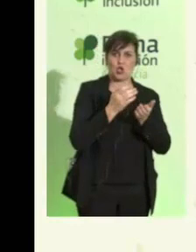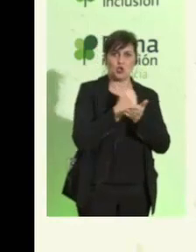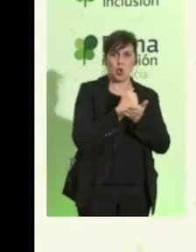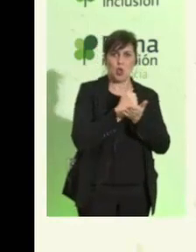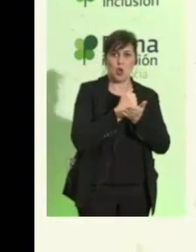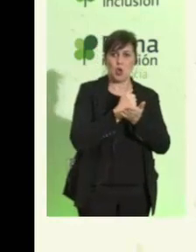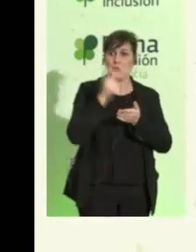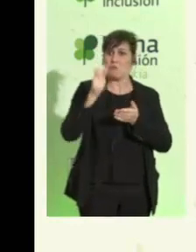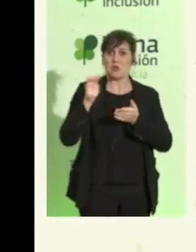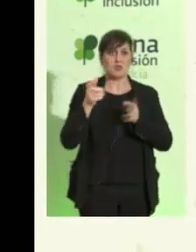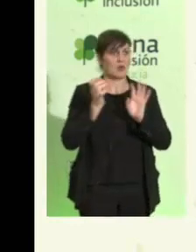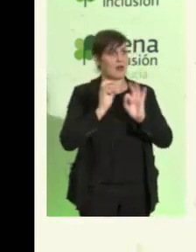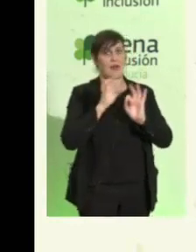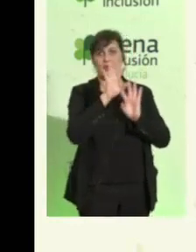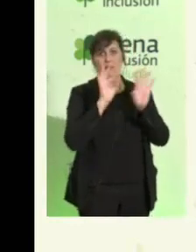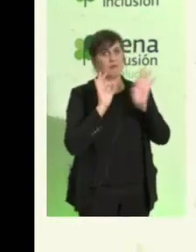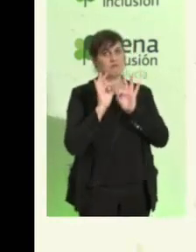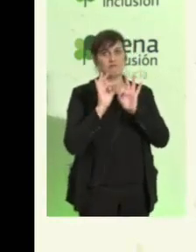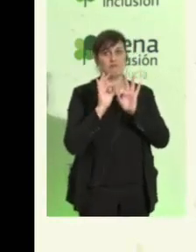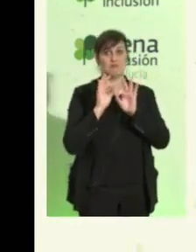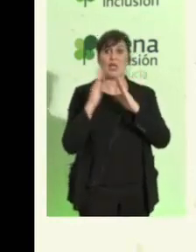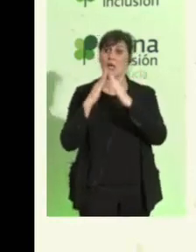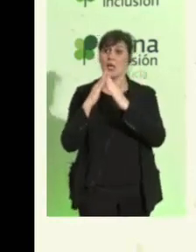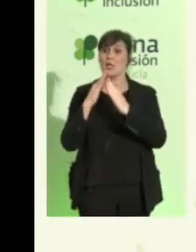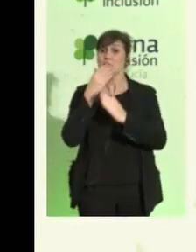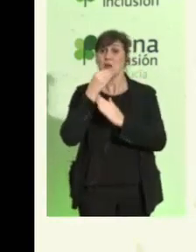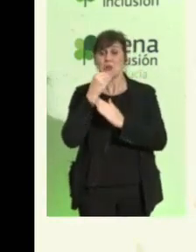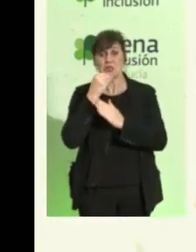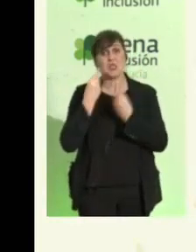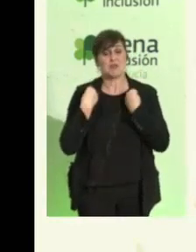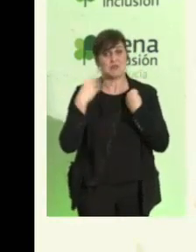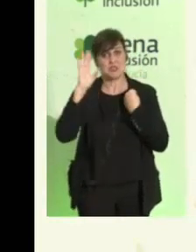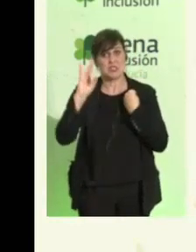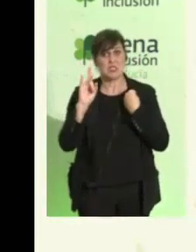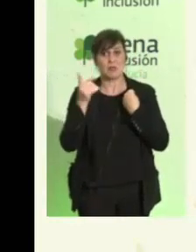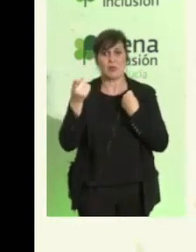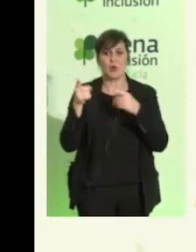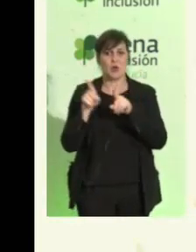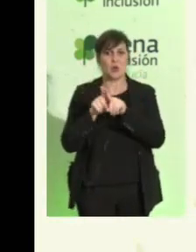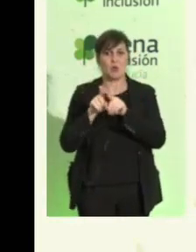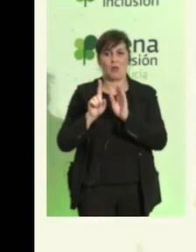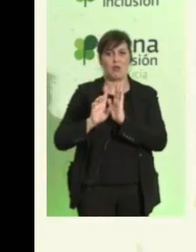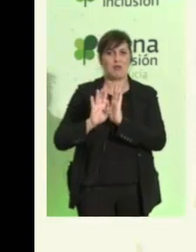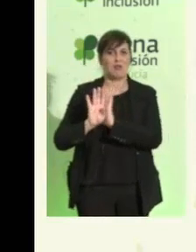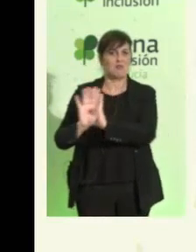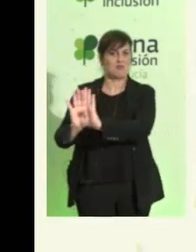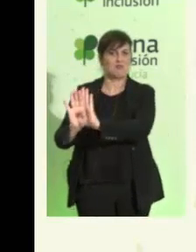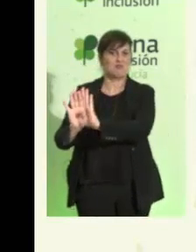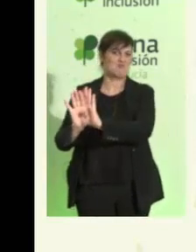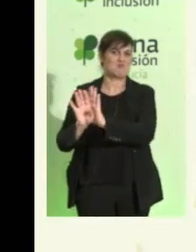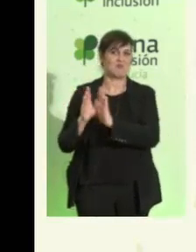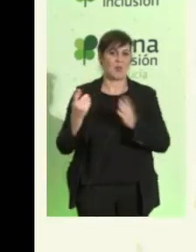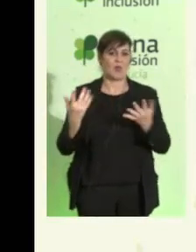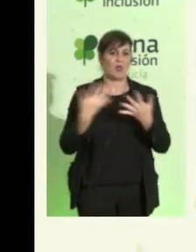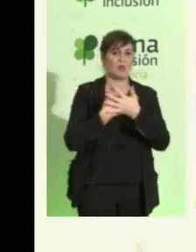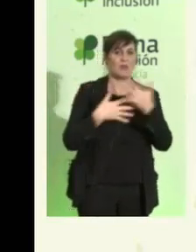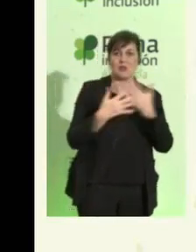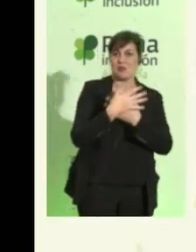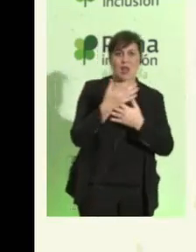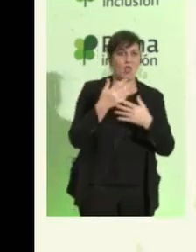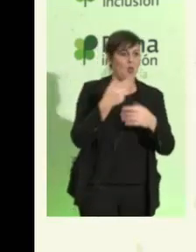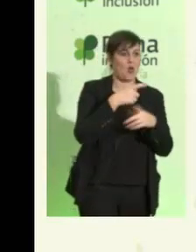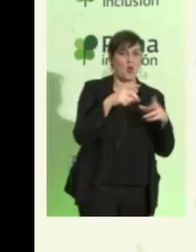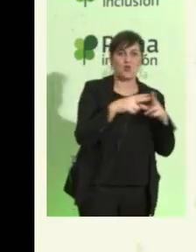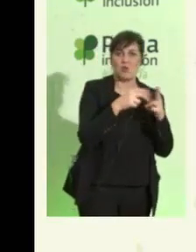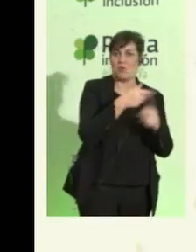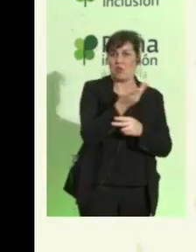casas bonitas en la comunidad, pero que no eran parte de la comunidad. Y es algo que no me pareció correcto. Y